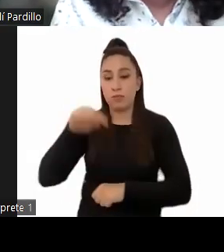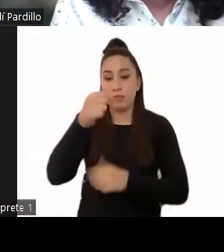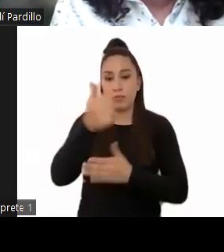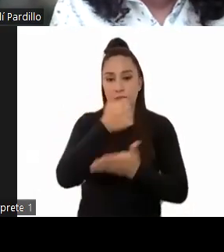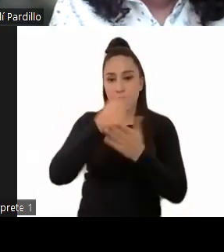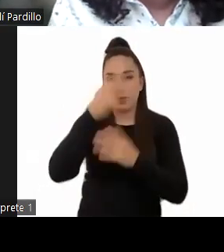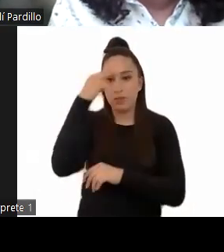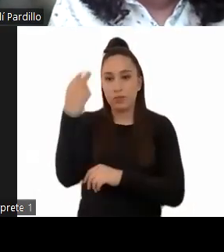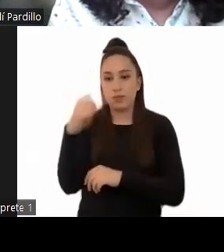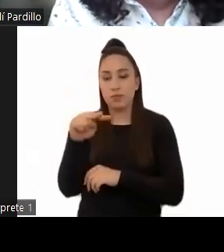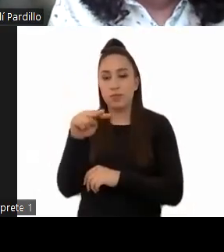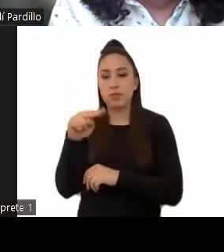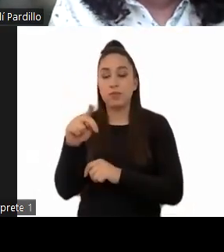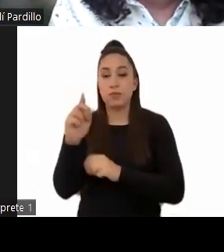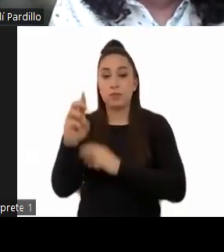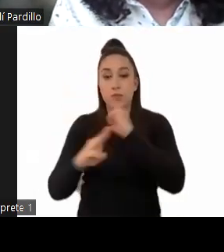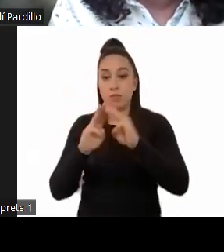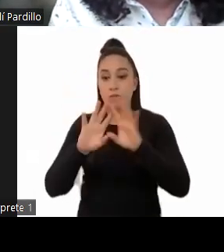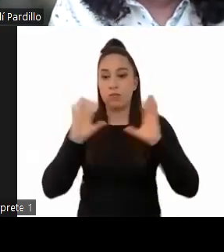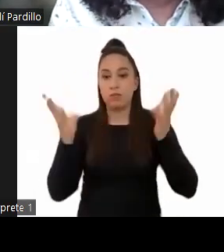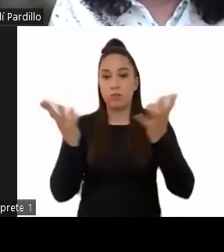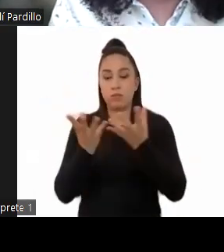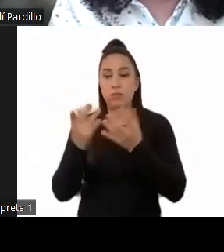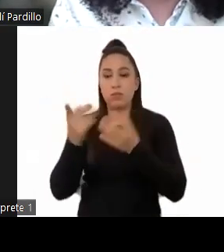primer lugar del mundo con